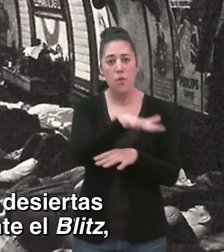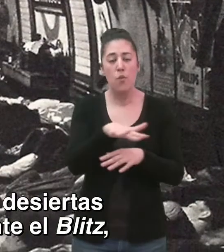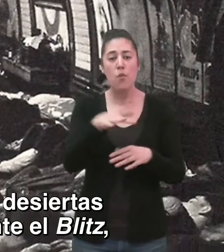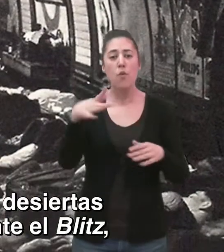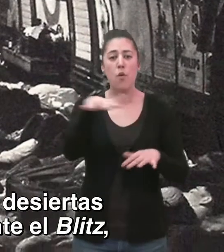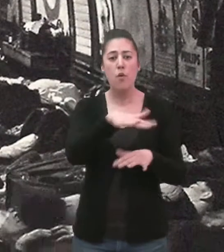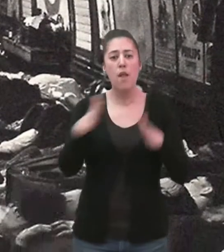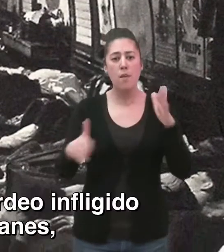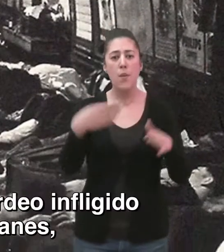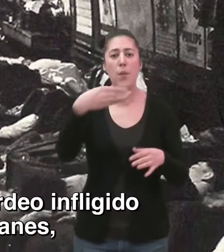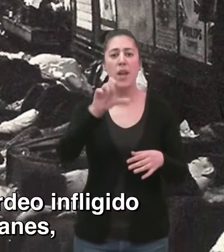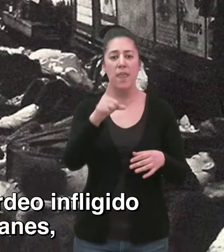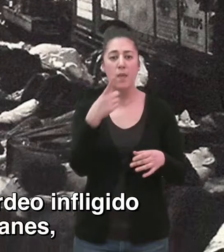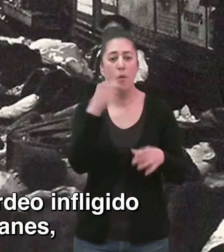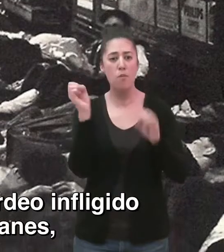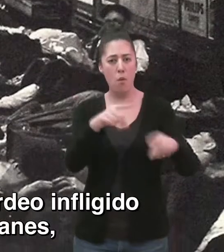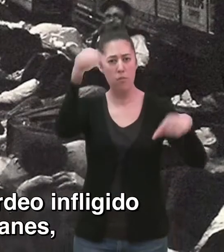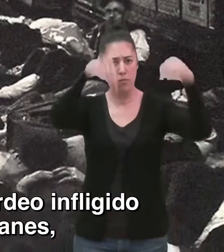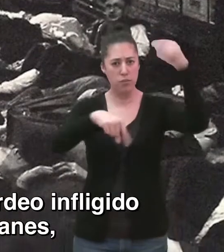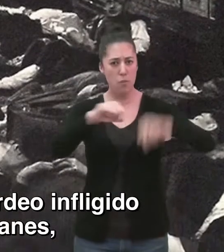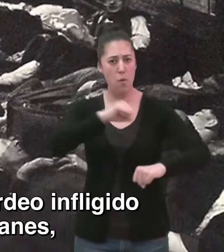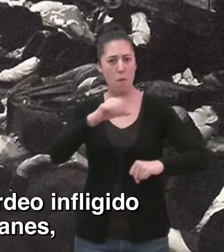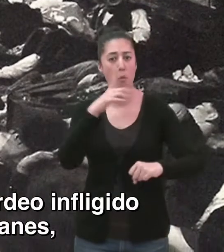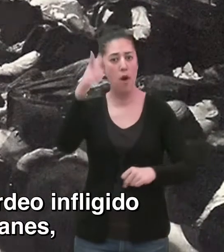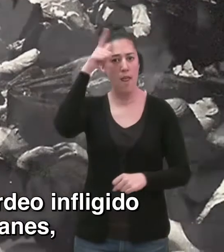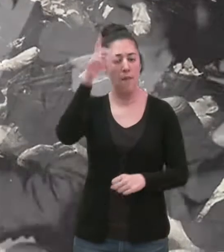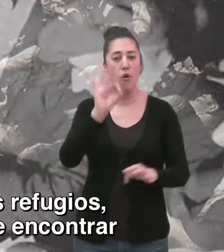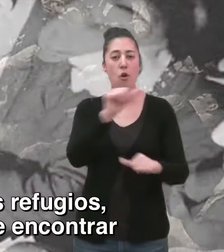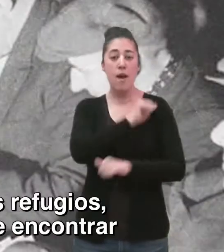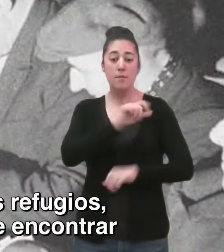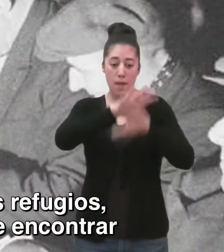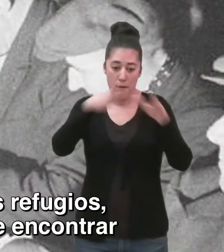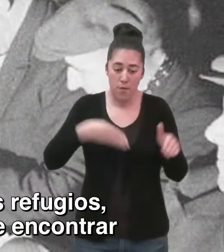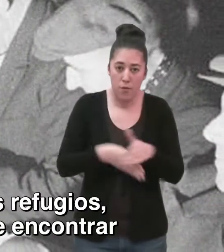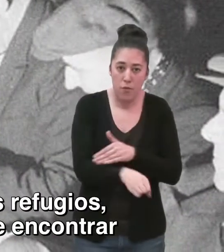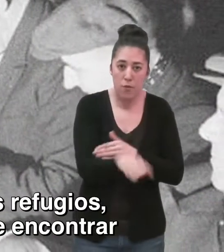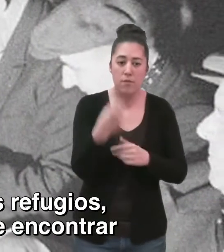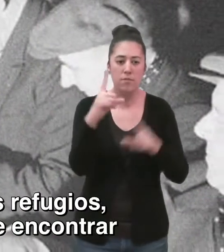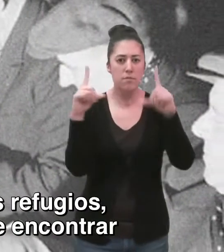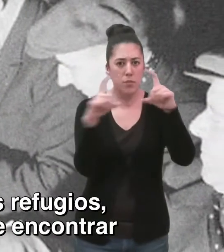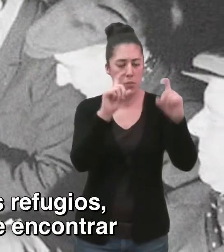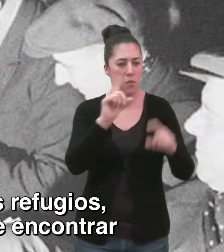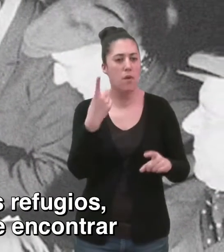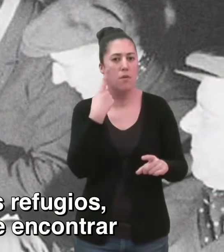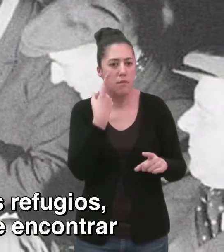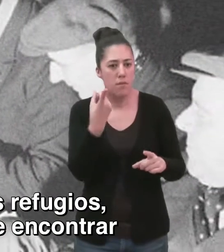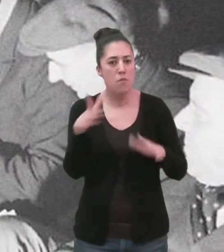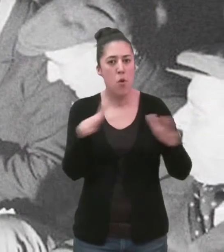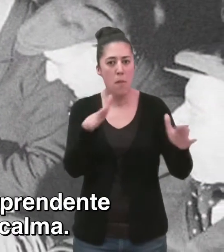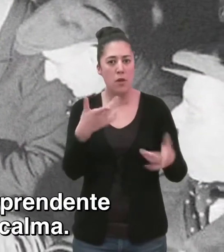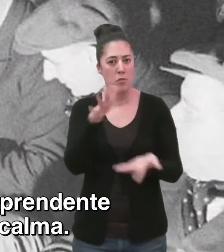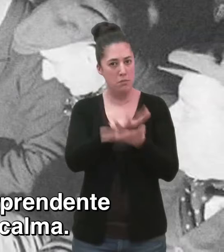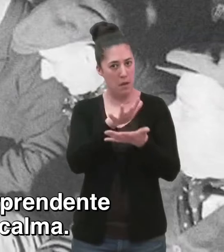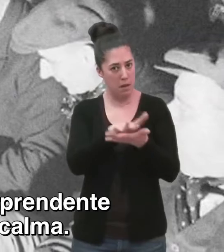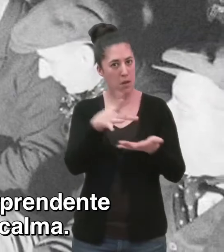Londres durante el Blitz, el sostenido bombardeo infligido por los alemanes, o la espera en los refugios, donde es capaz de